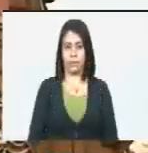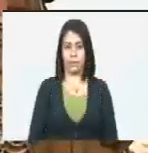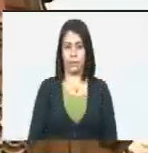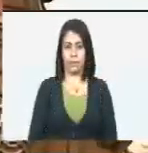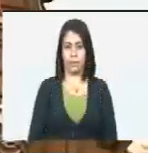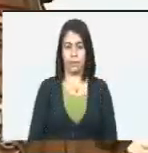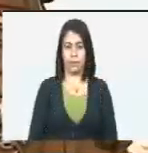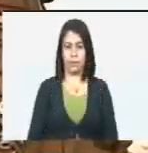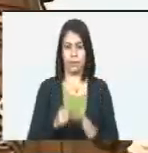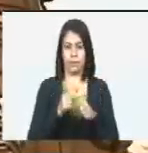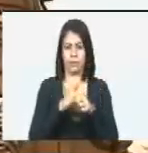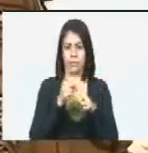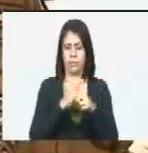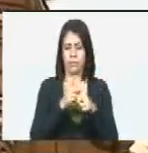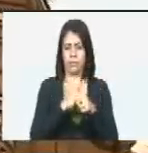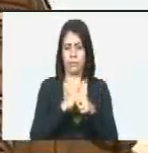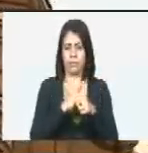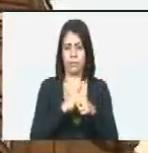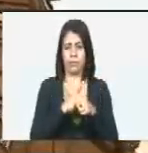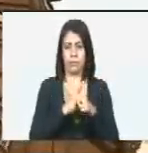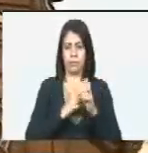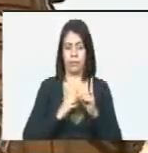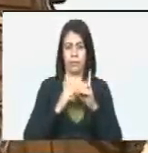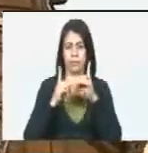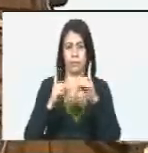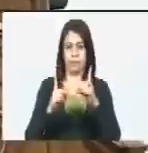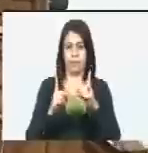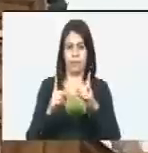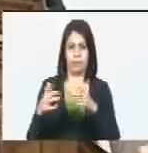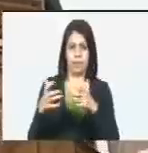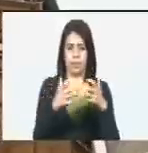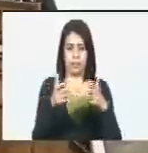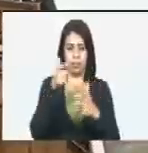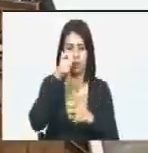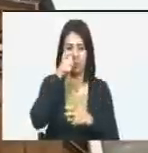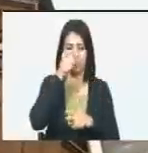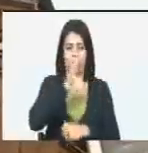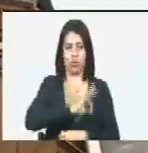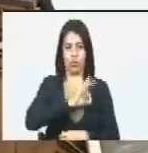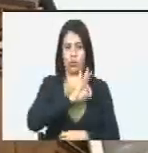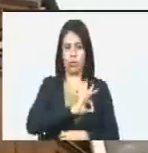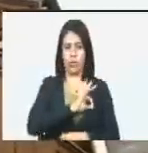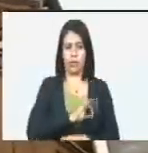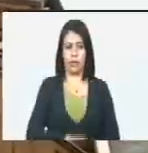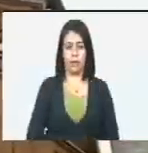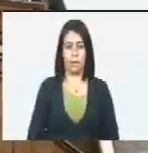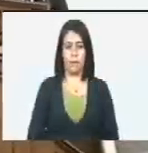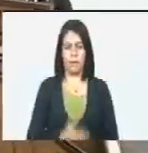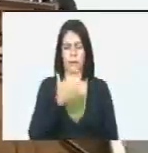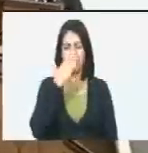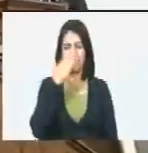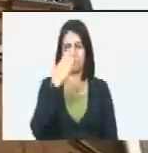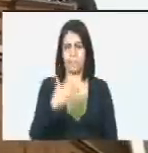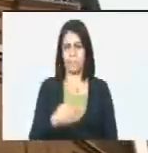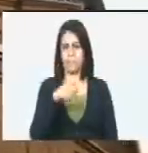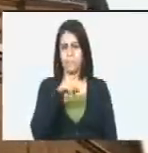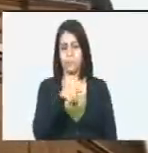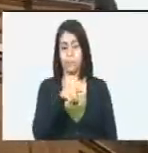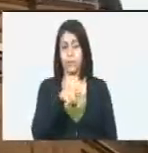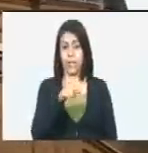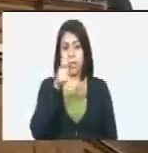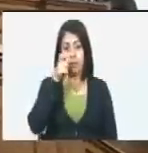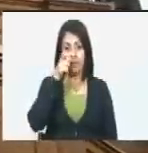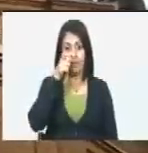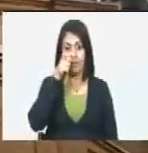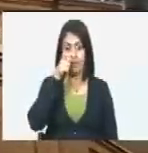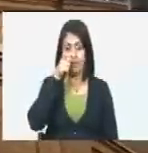Subestimó la disposición de combate de esa vanguardia social. La subestimó y esa vanguardia evitó